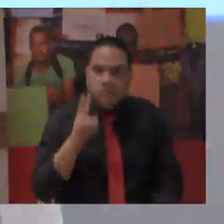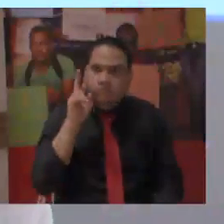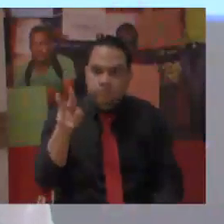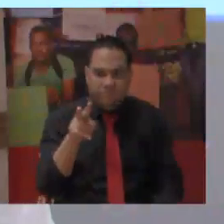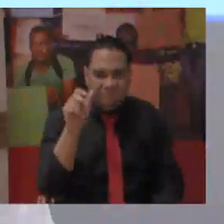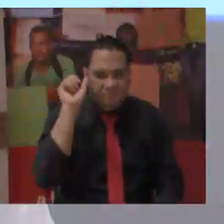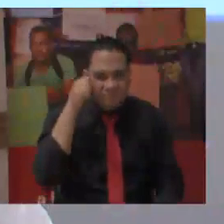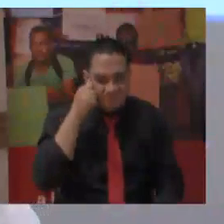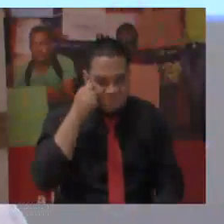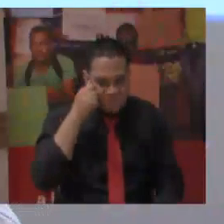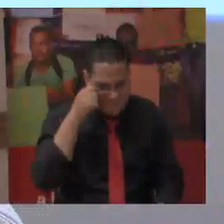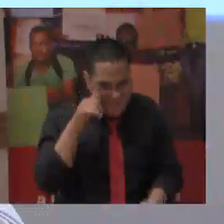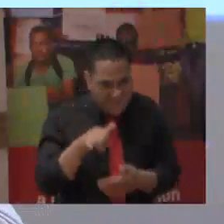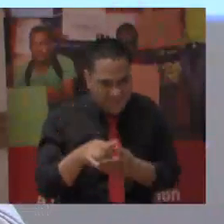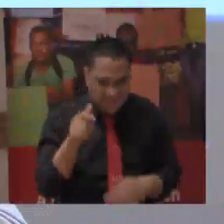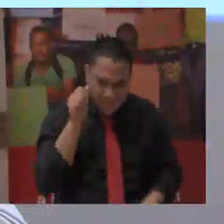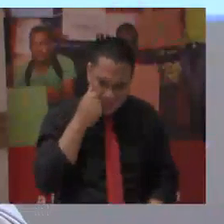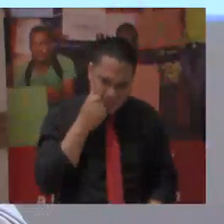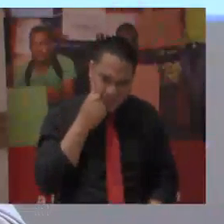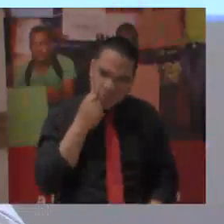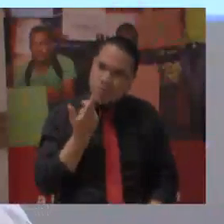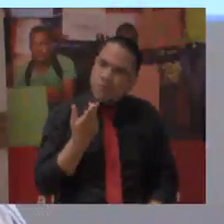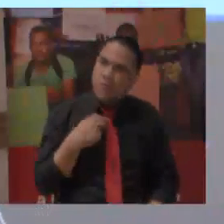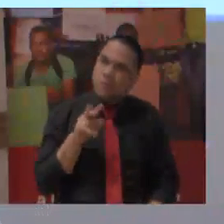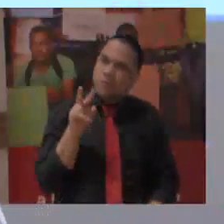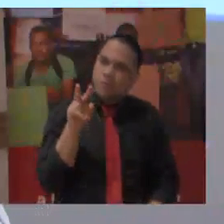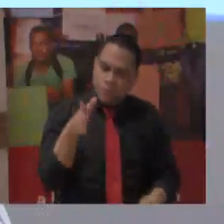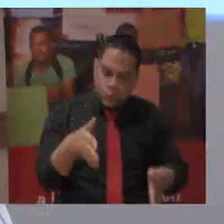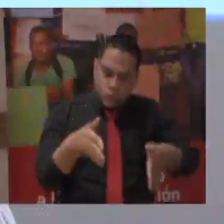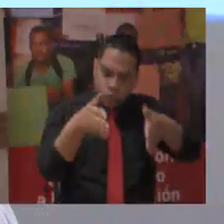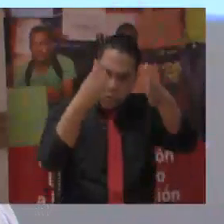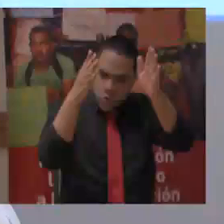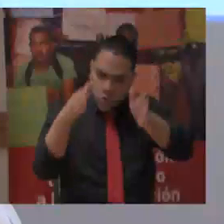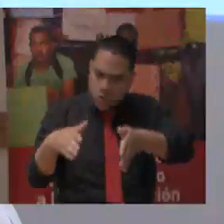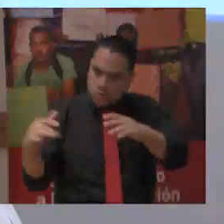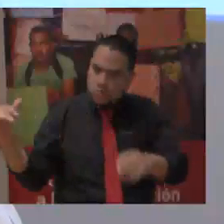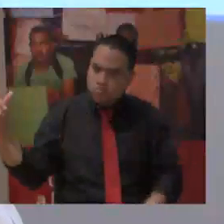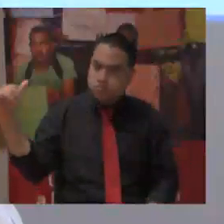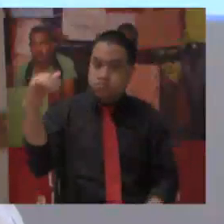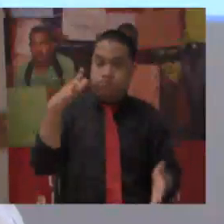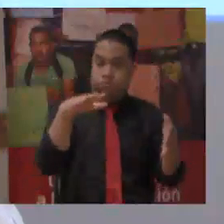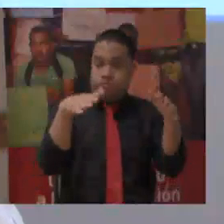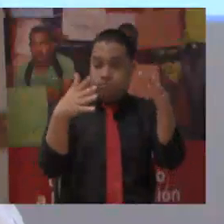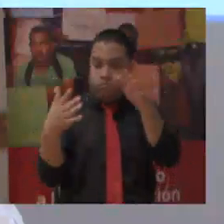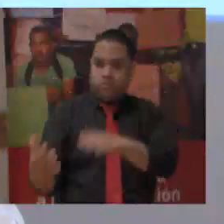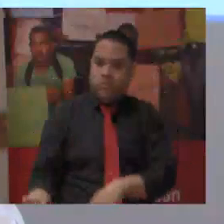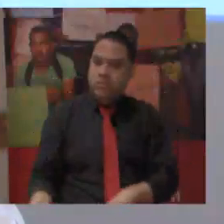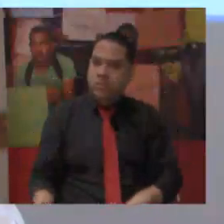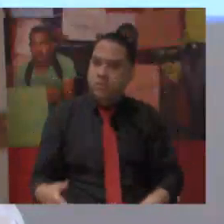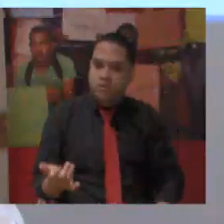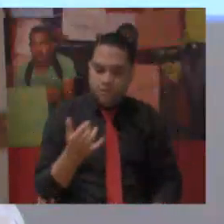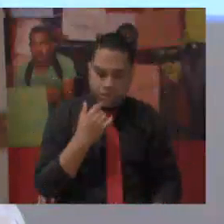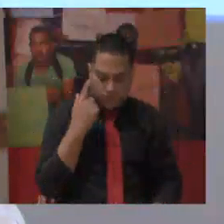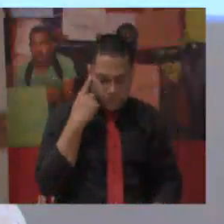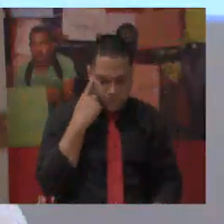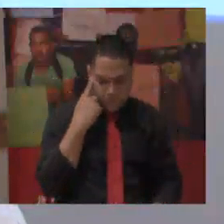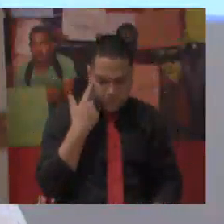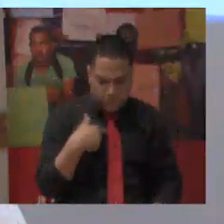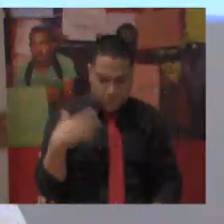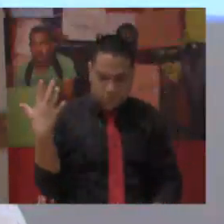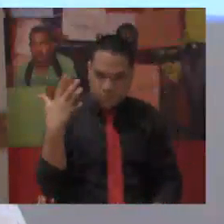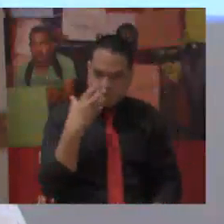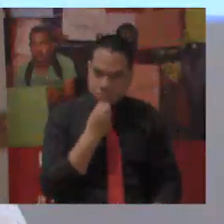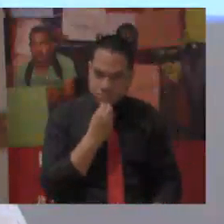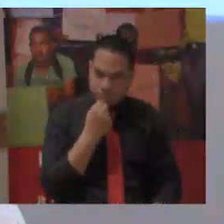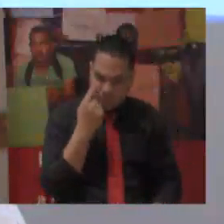que ese día yo me di cuenta de verdaderamente lo finito que es la vida. Y ese día yo tuve un pensamiento que